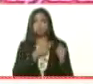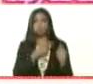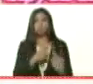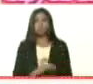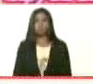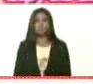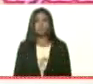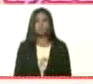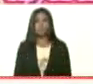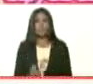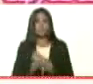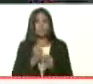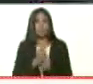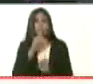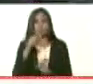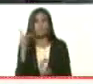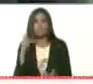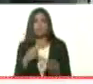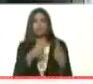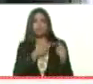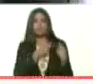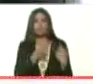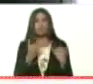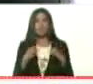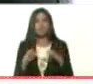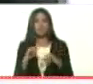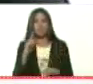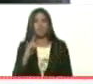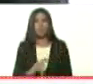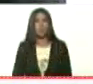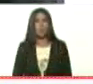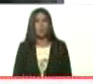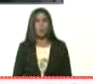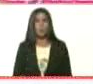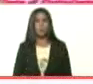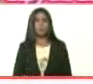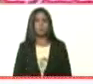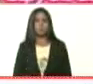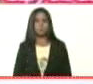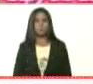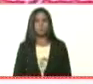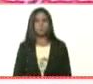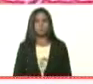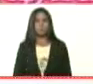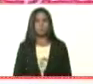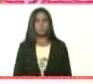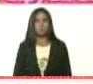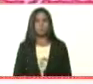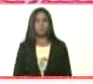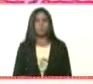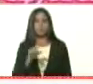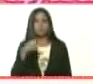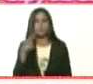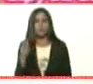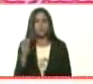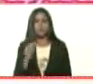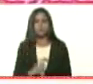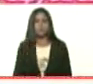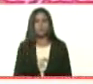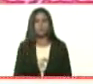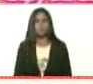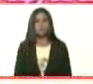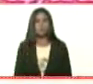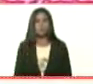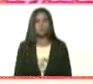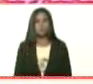de la clase obrera también. Nico es de la clase obrera. Correcto. Bueno,